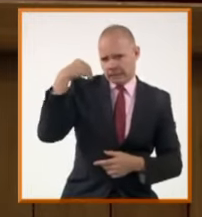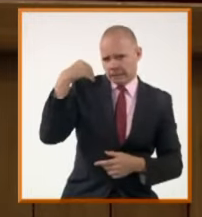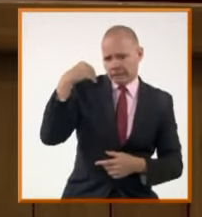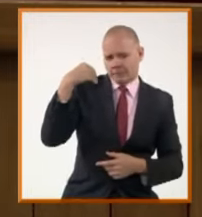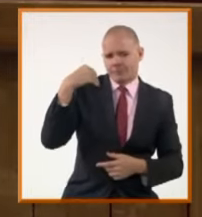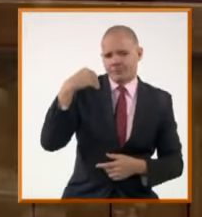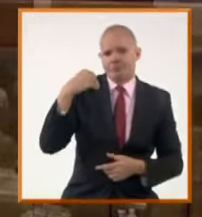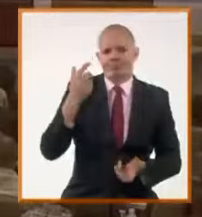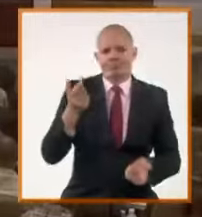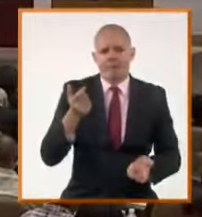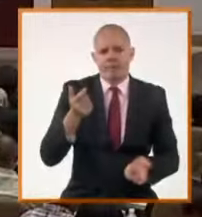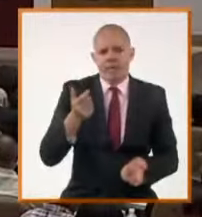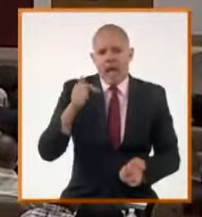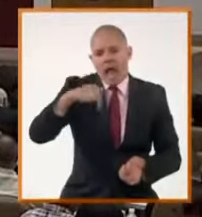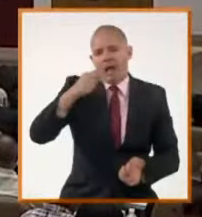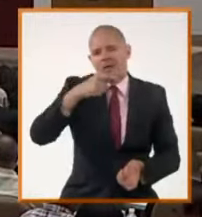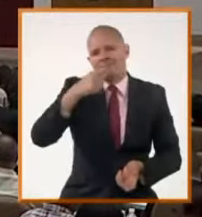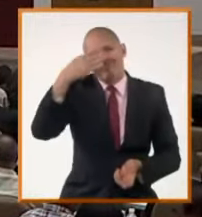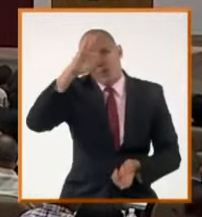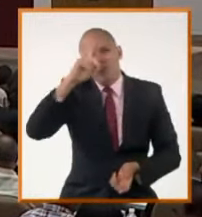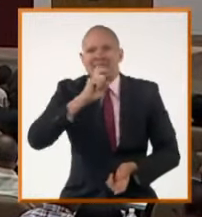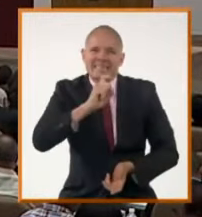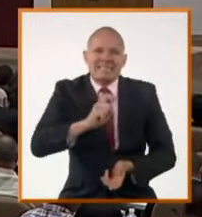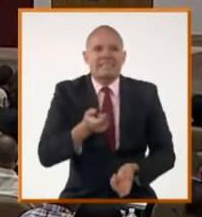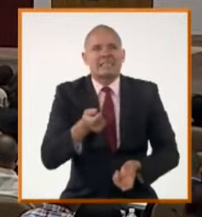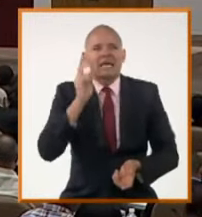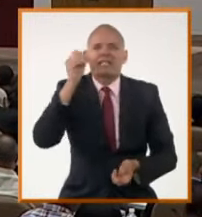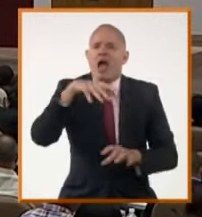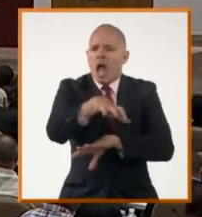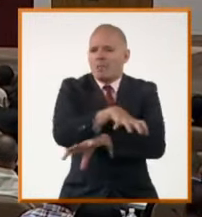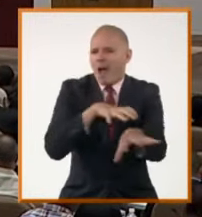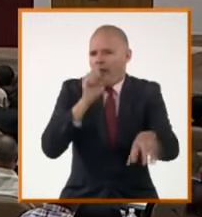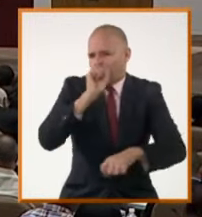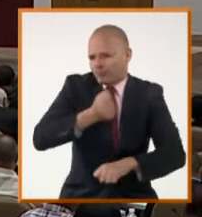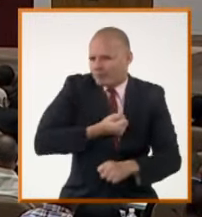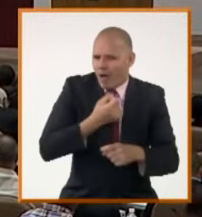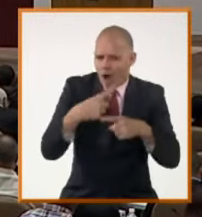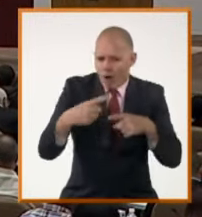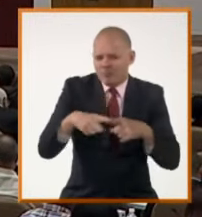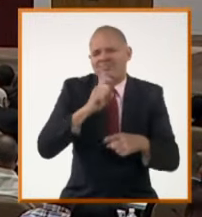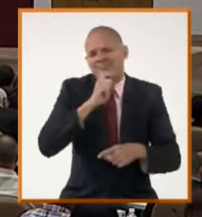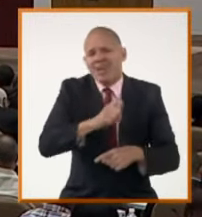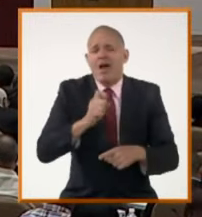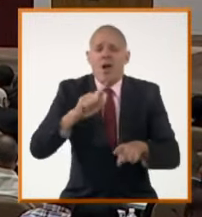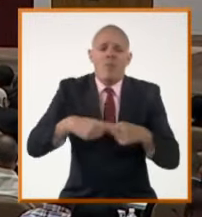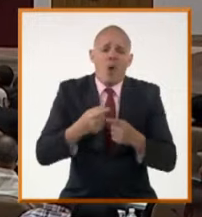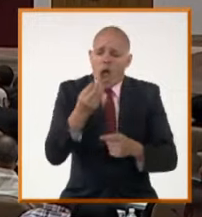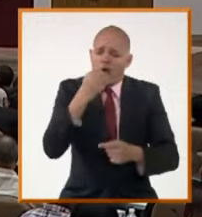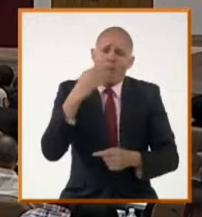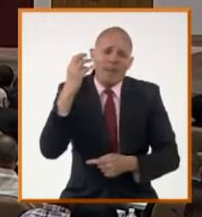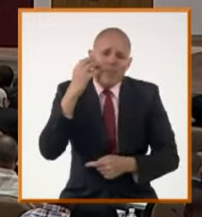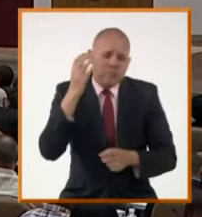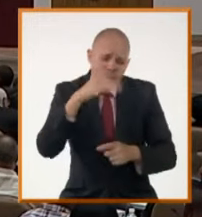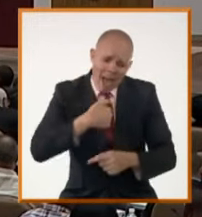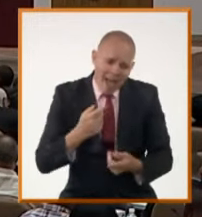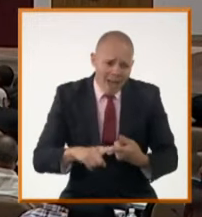tenemos el pienso importado, producir cuando tenemos el fertilizante importado, producir cuando tenemos los